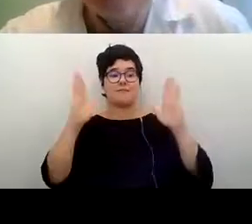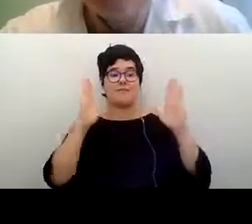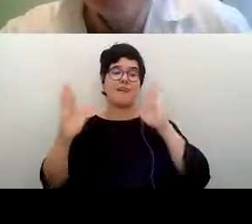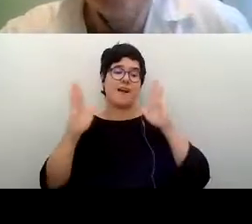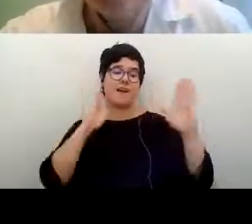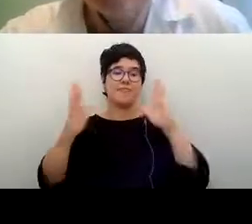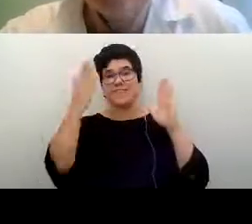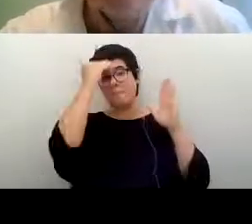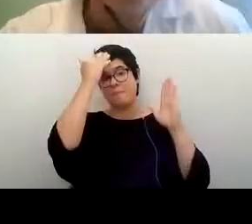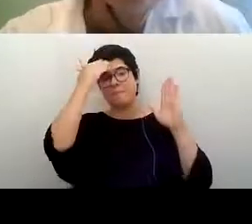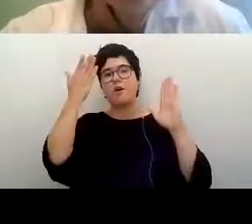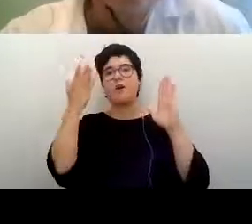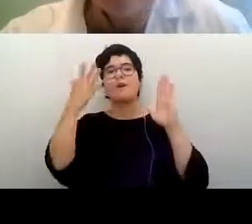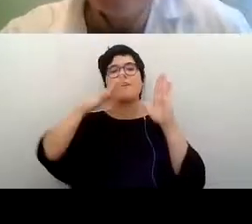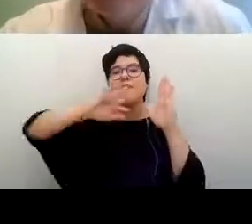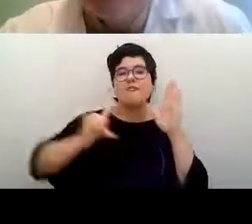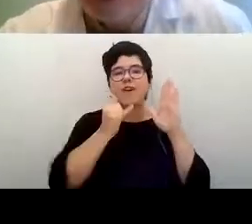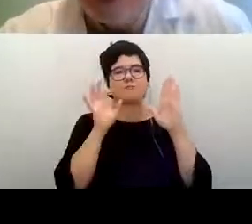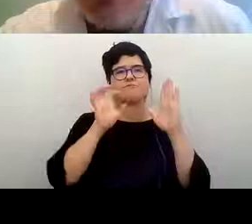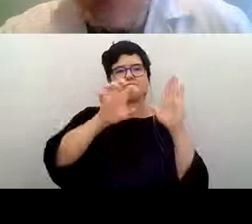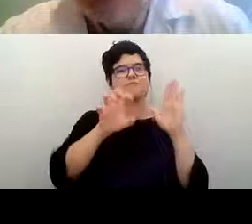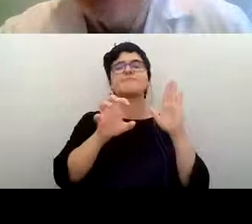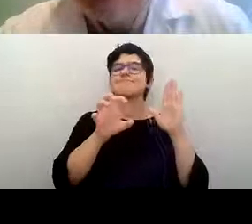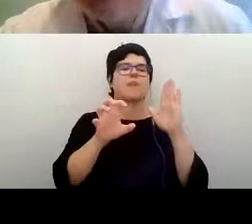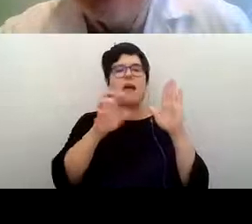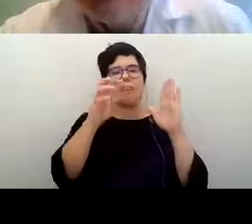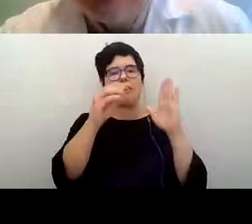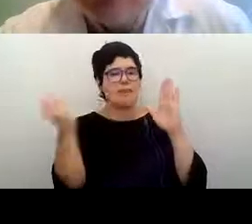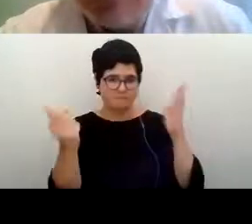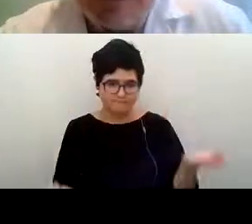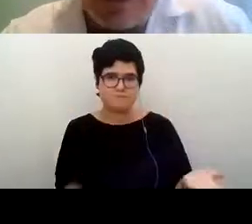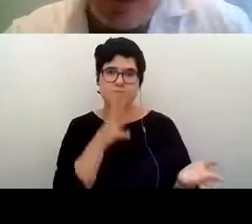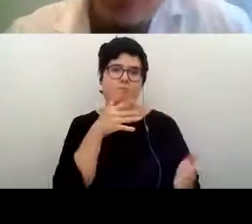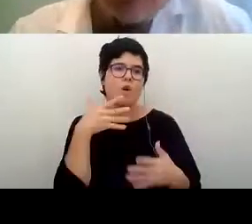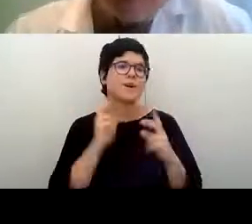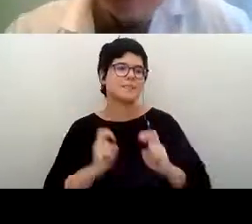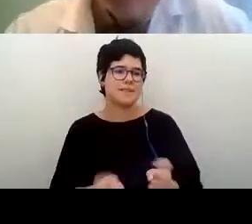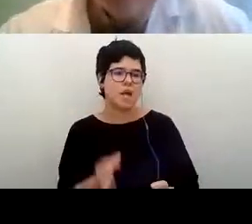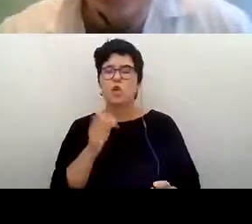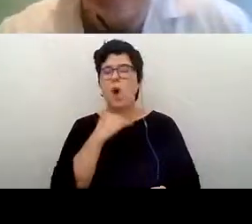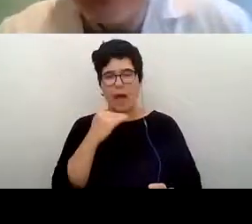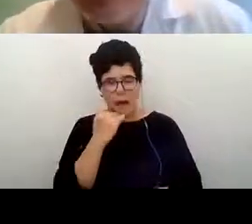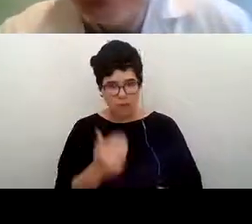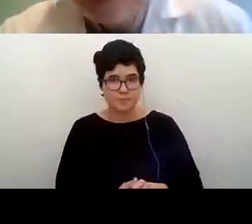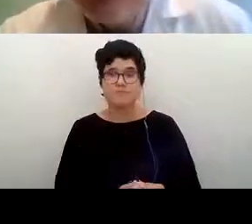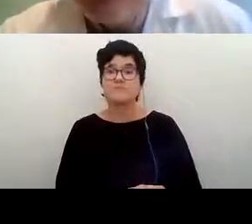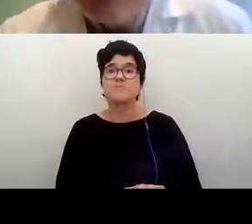muchísimo. Se han multiplicado mucho las causas o los motivos de